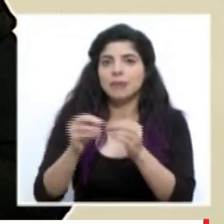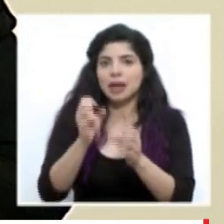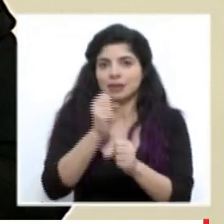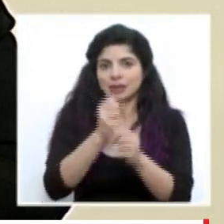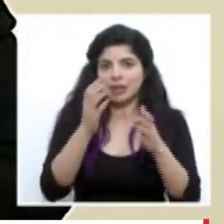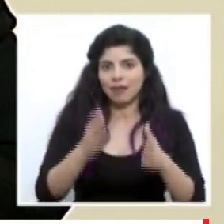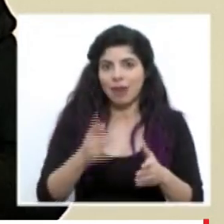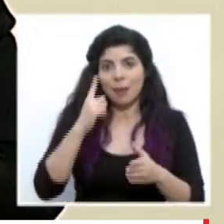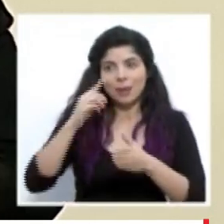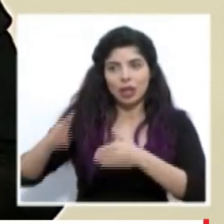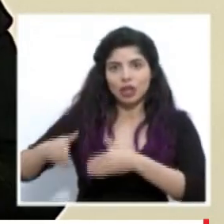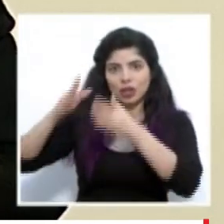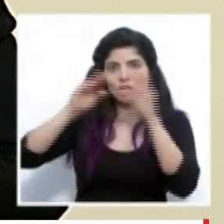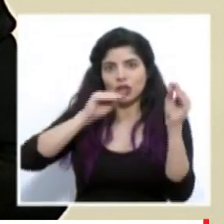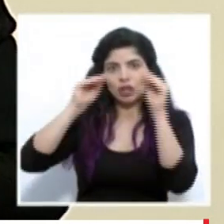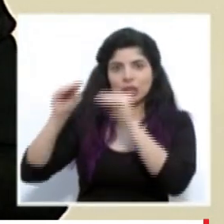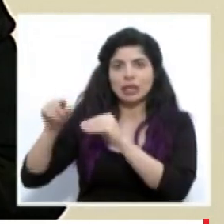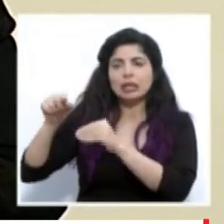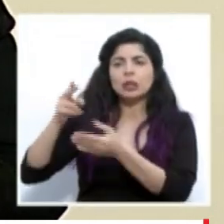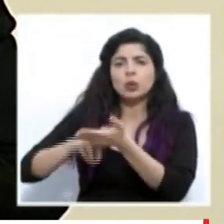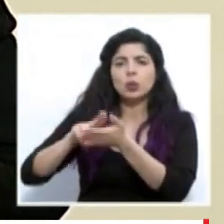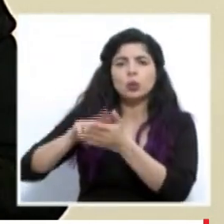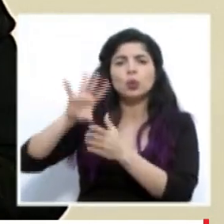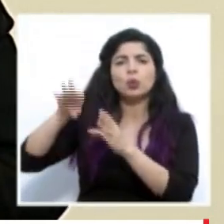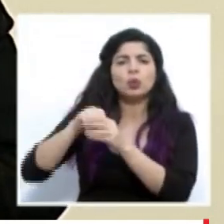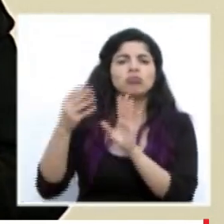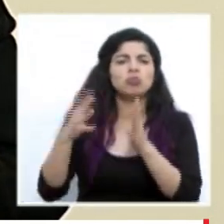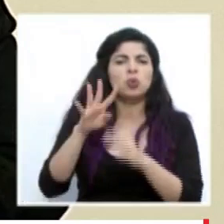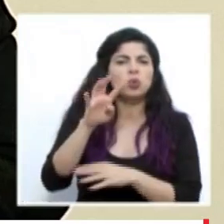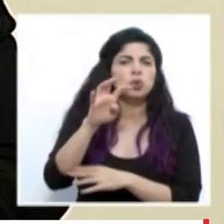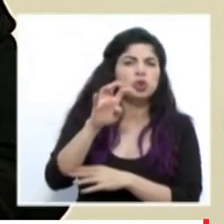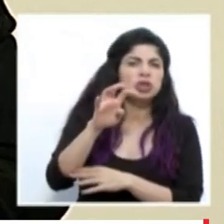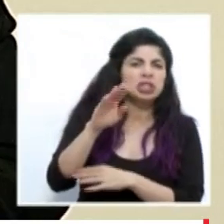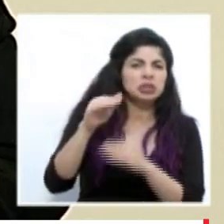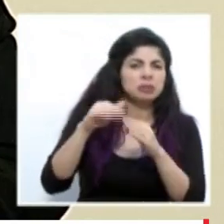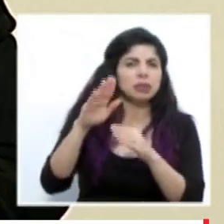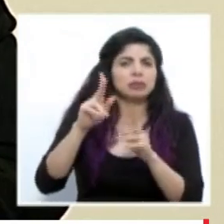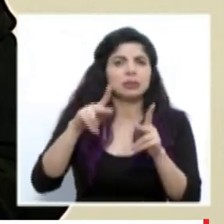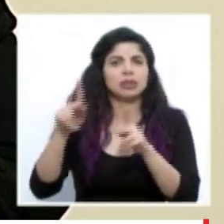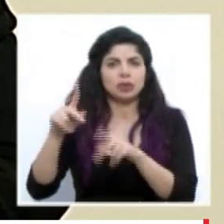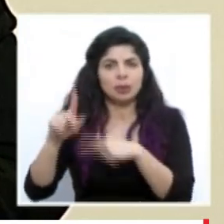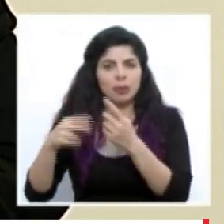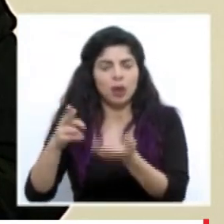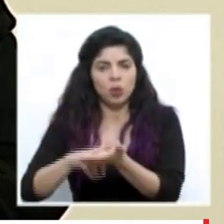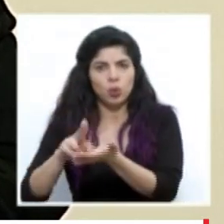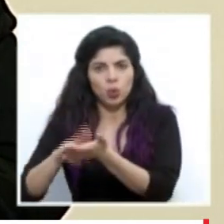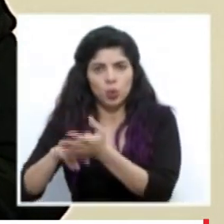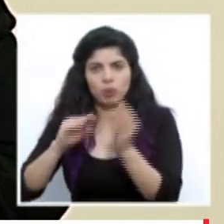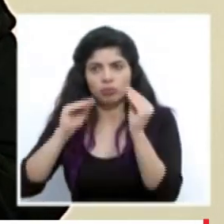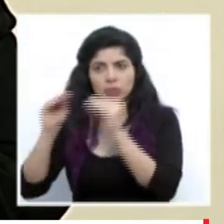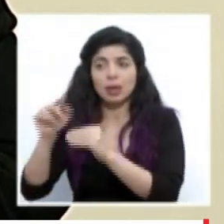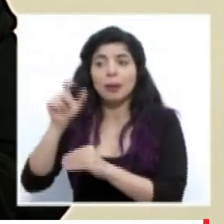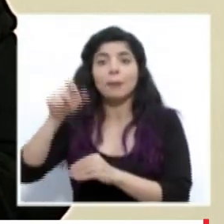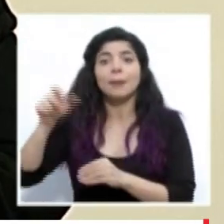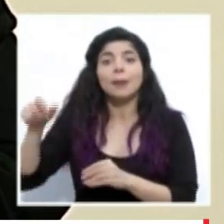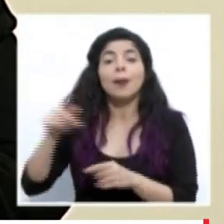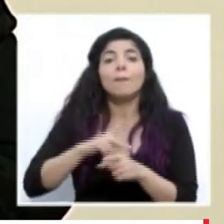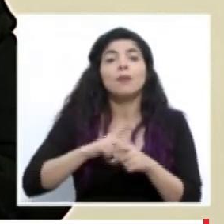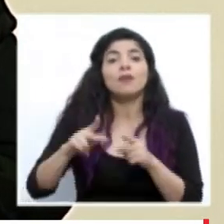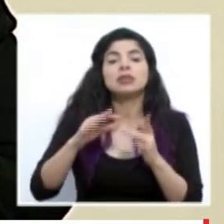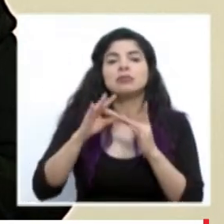para habilitar estas torres. Se van a contratar más o menos 400, tal vez un poquito más de personas, profesionales sobre todo